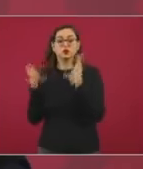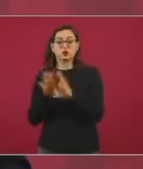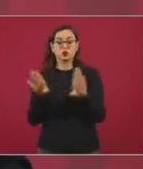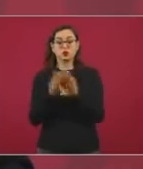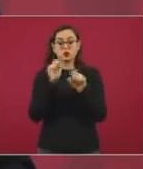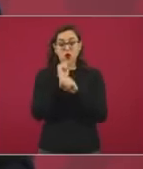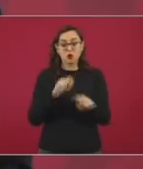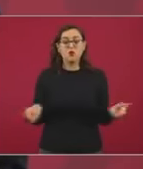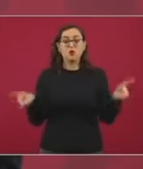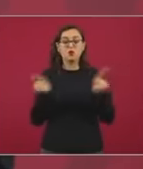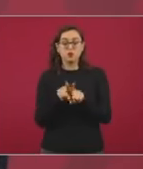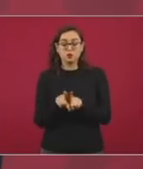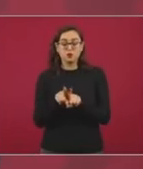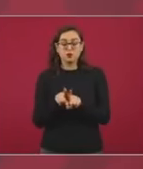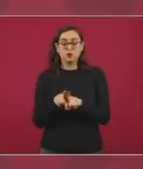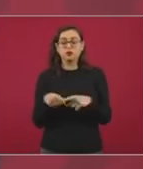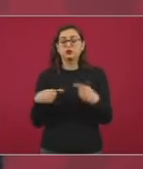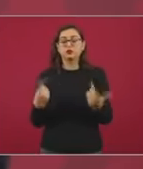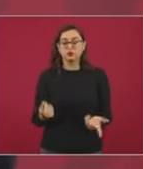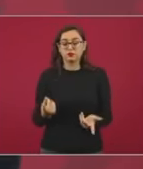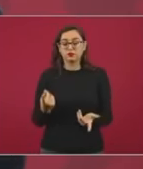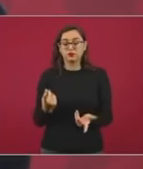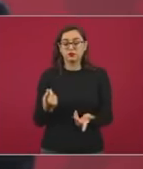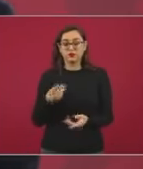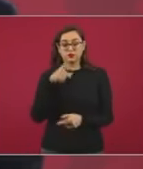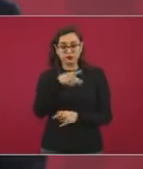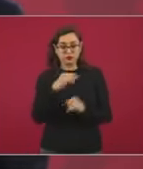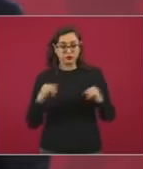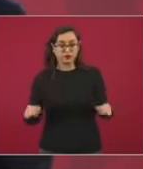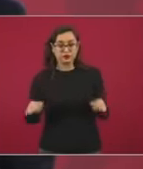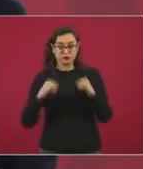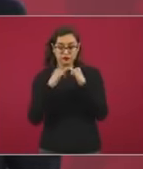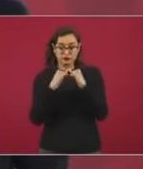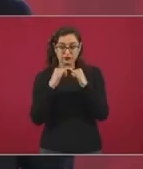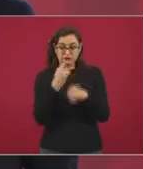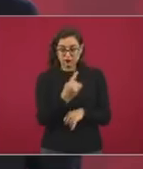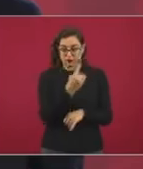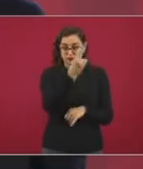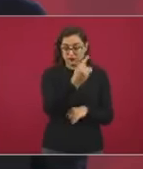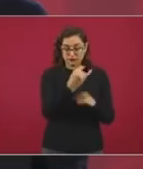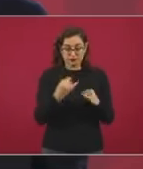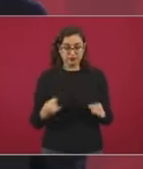que si una institución de estas a las que hacemos referencia